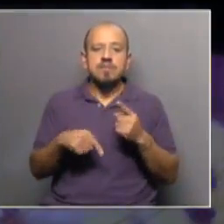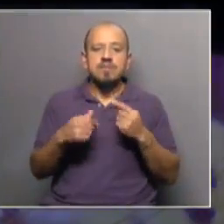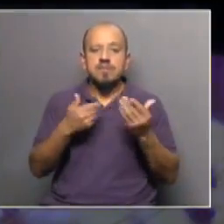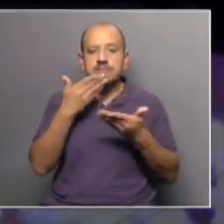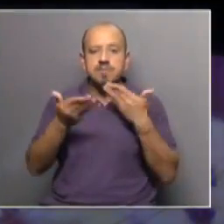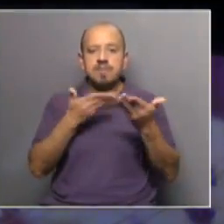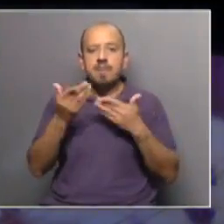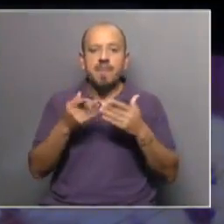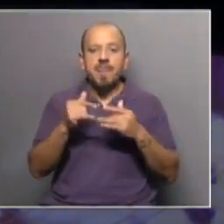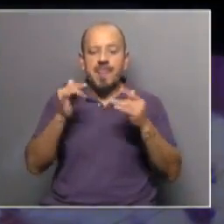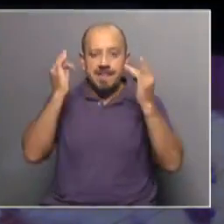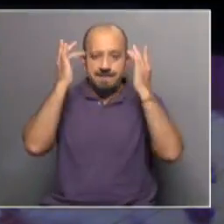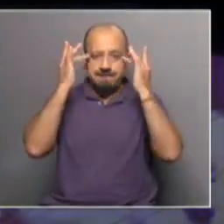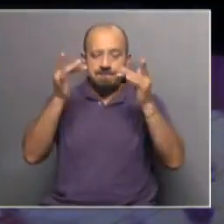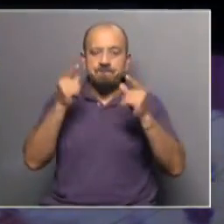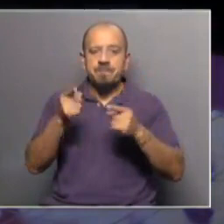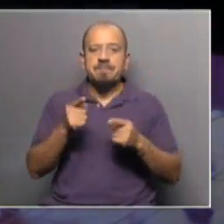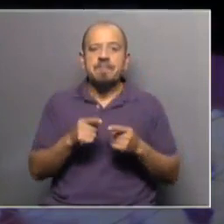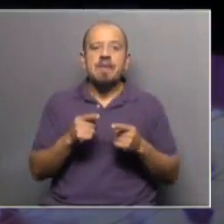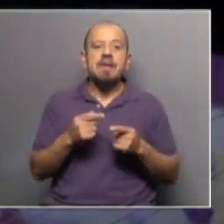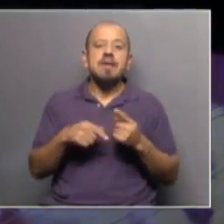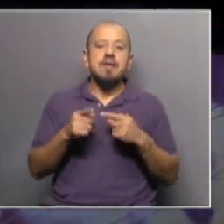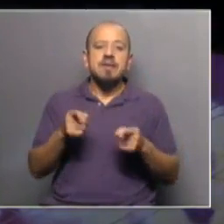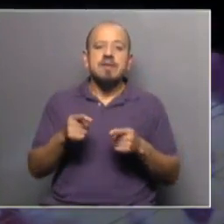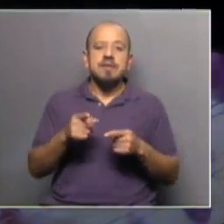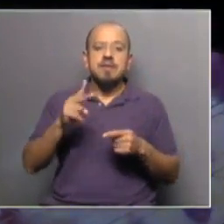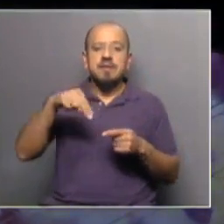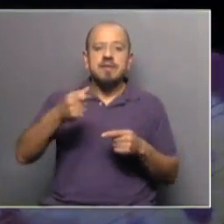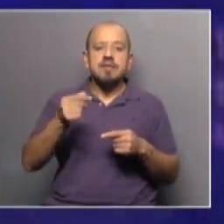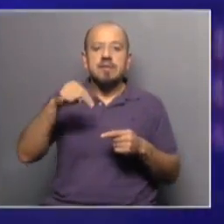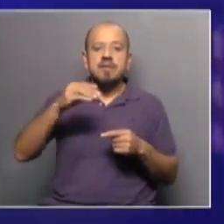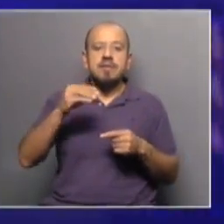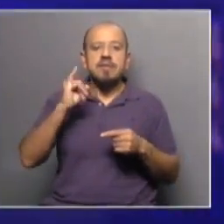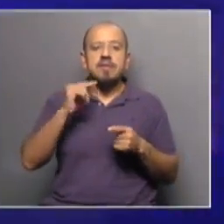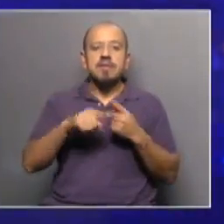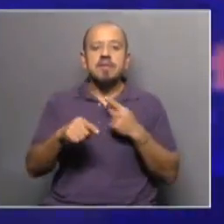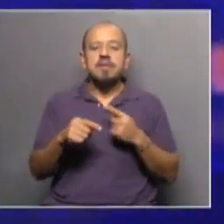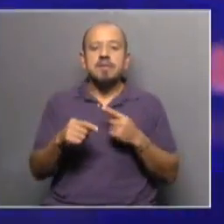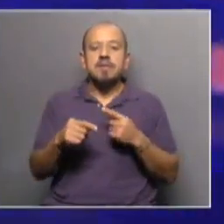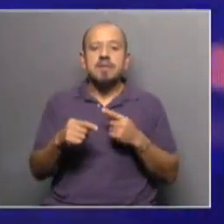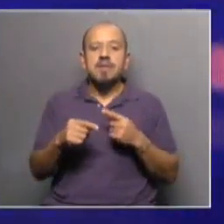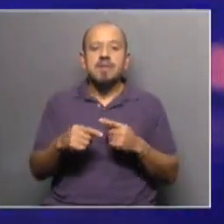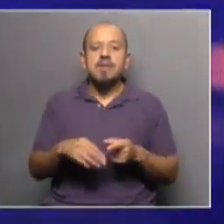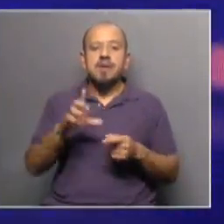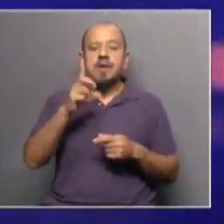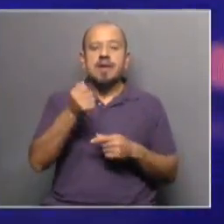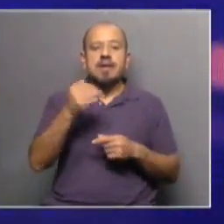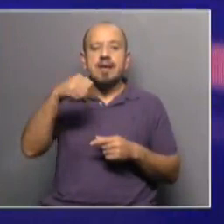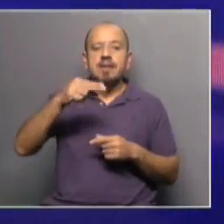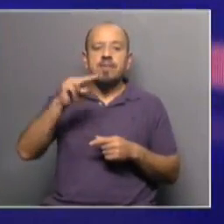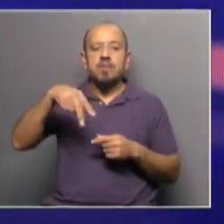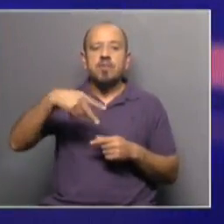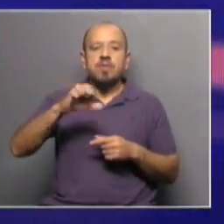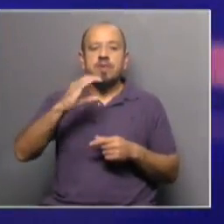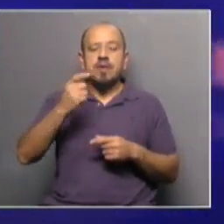para no. El arte, la educación, la creatividad. Exactamente. Nancy fue brutal. Y nos vamos con La Muñeca, un clásico que era